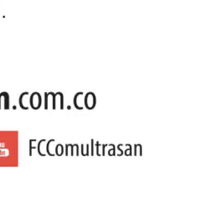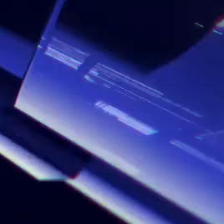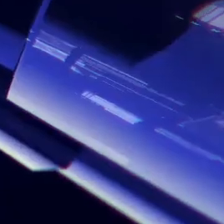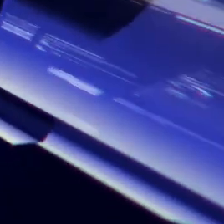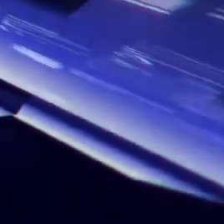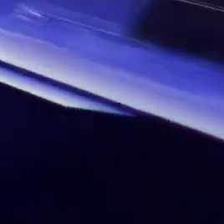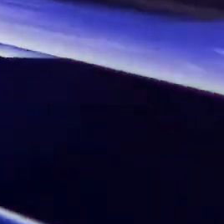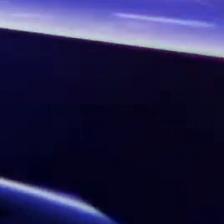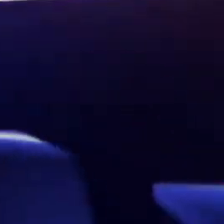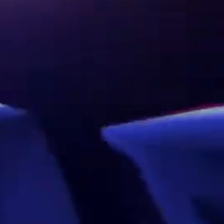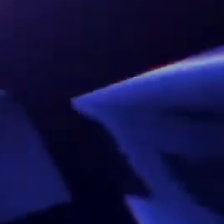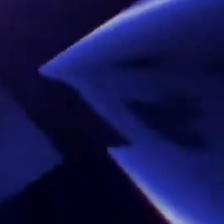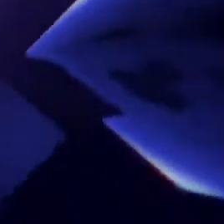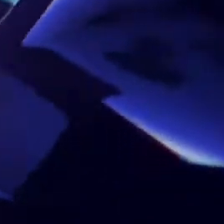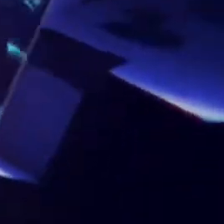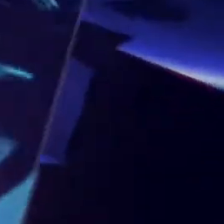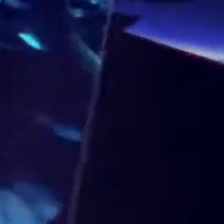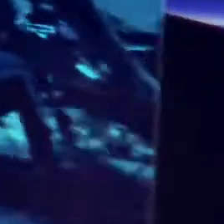crédito.